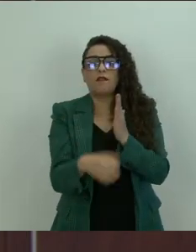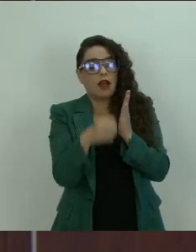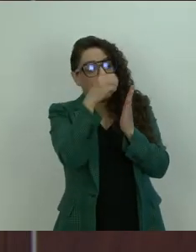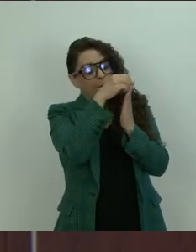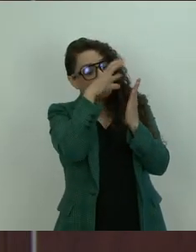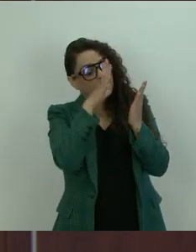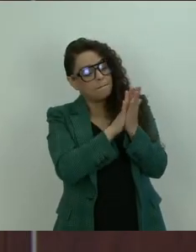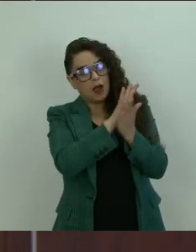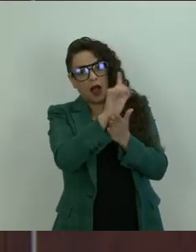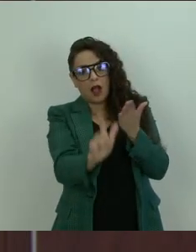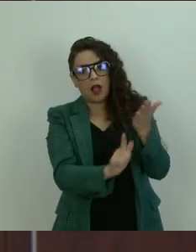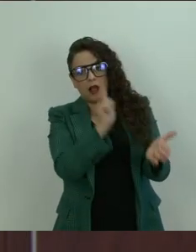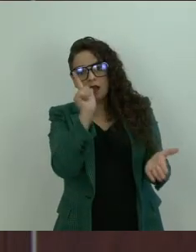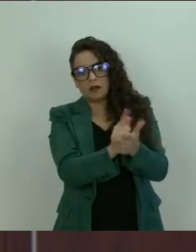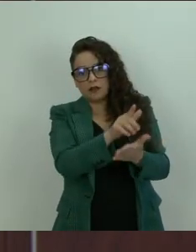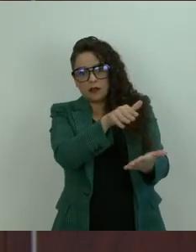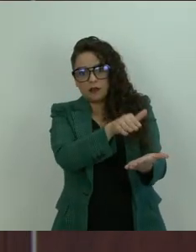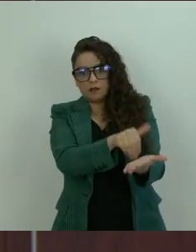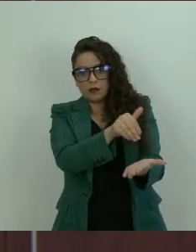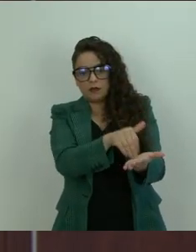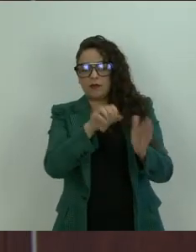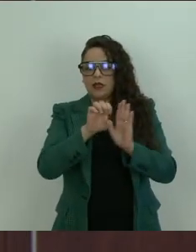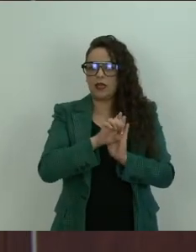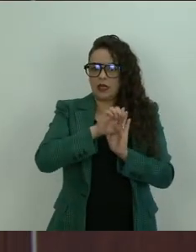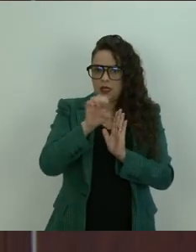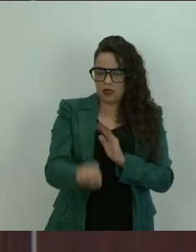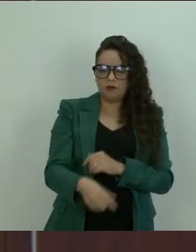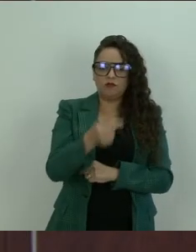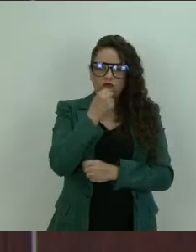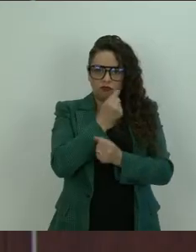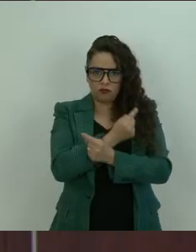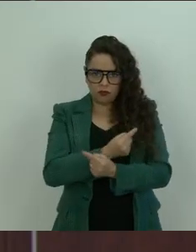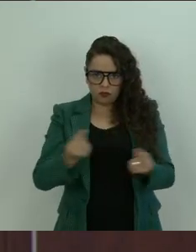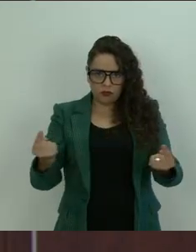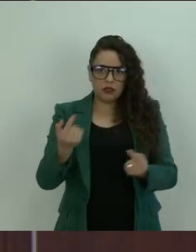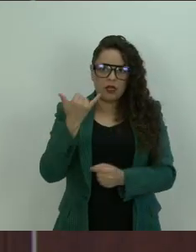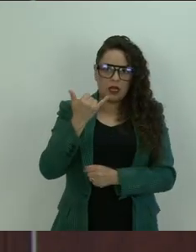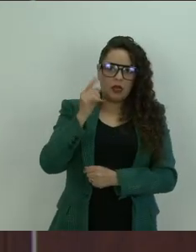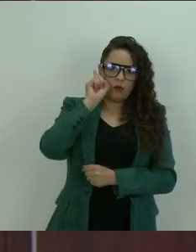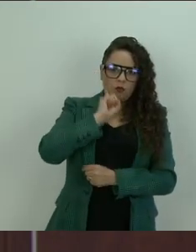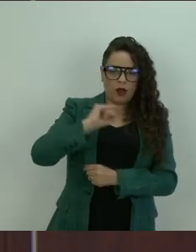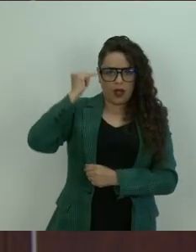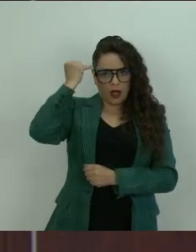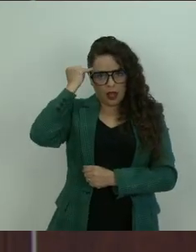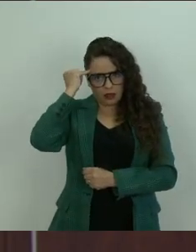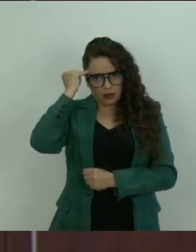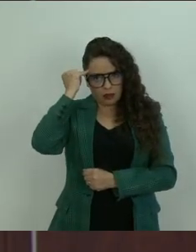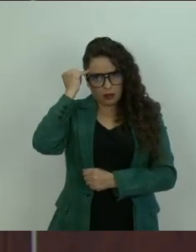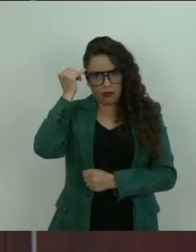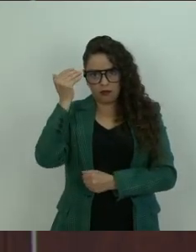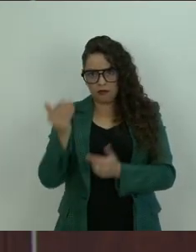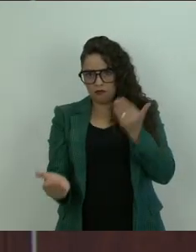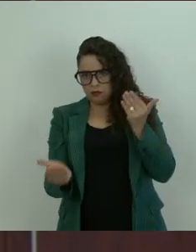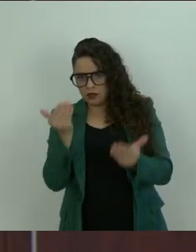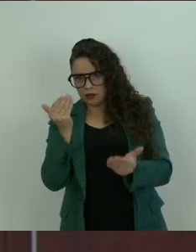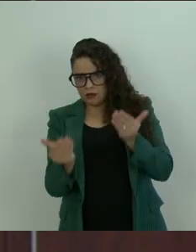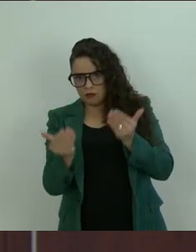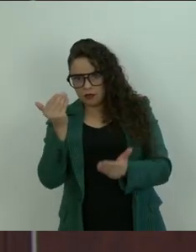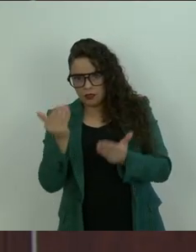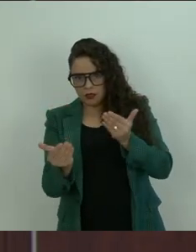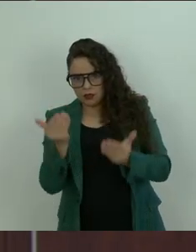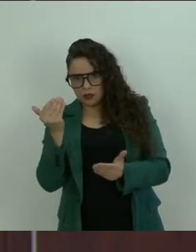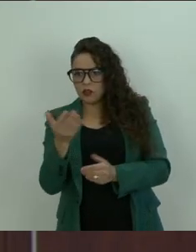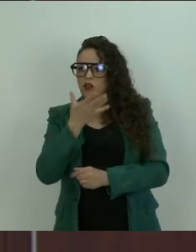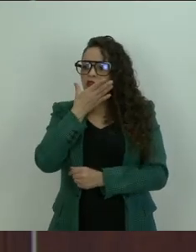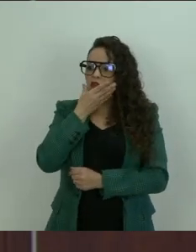como que las mujeres y las niñas indígenas reciben impactos diferenciados en relación a los hombres y